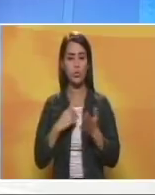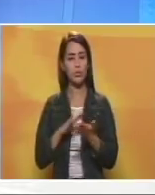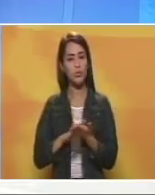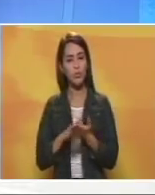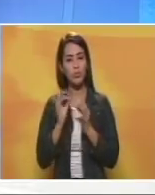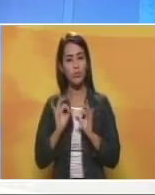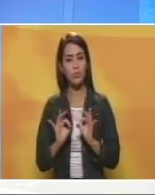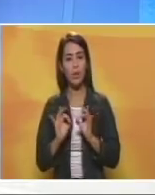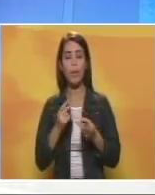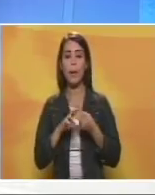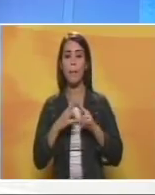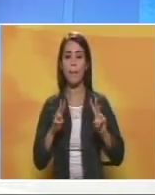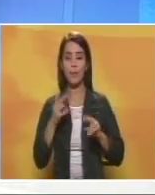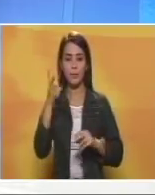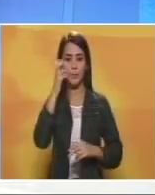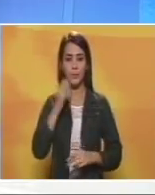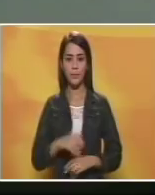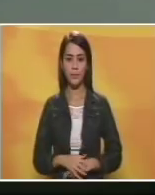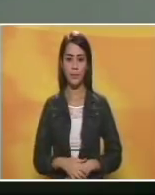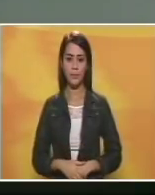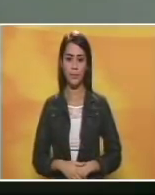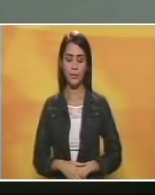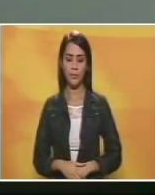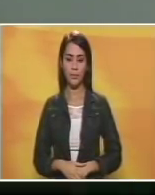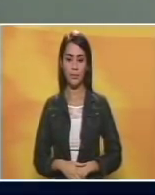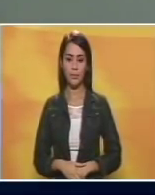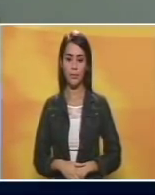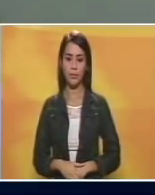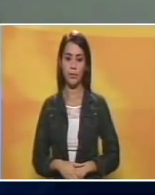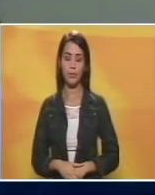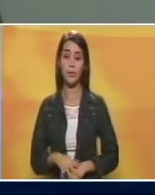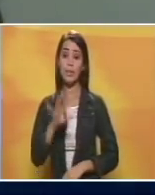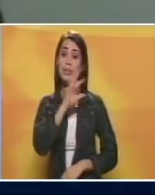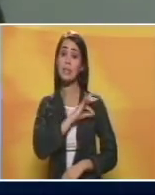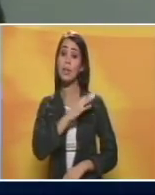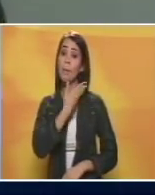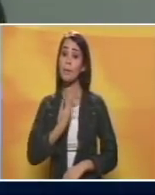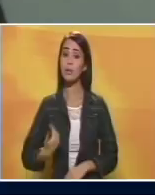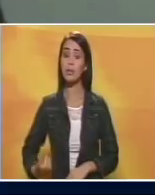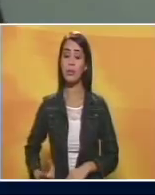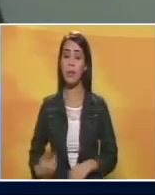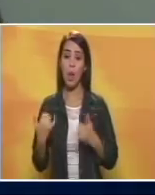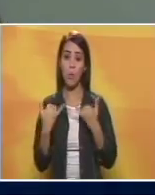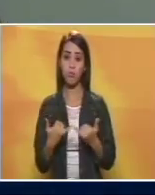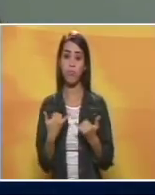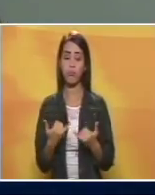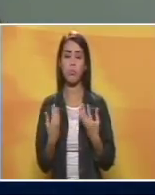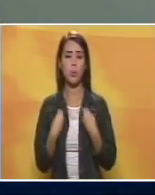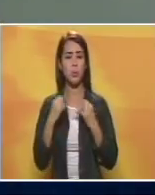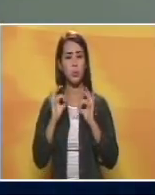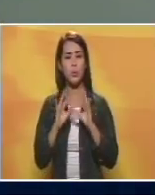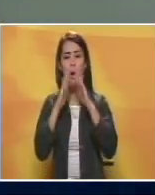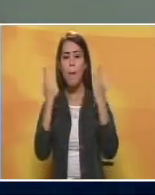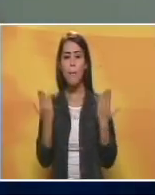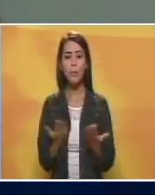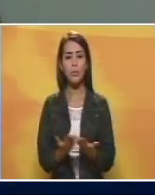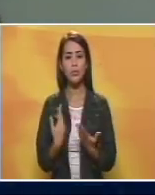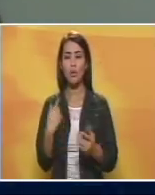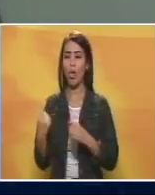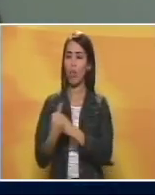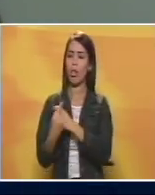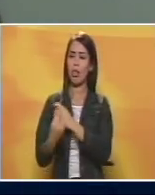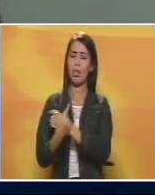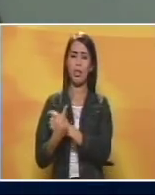y sostenimiento de la paz. Escuchemos. Señor presidente, en la actualidad vivimos en un mundo que enfrenta nuevas